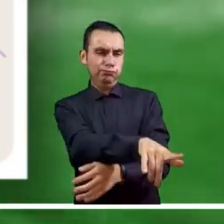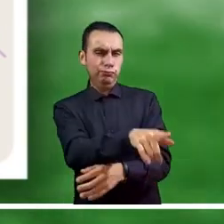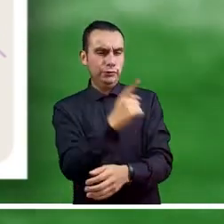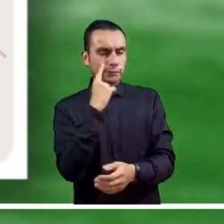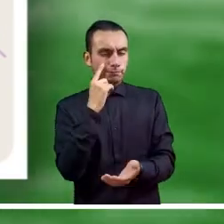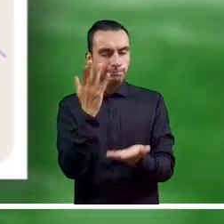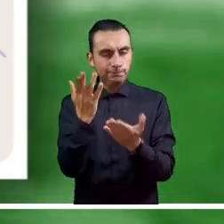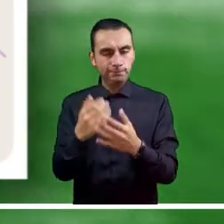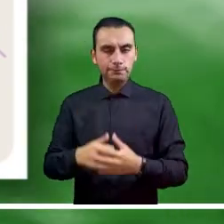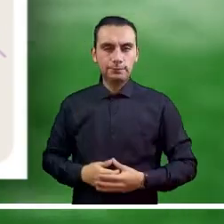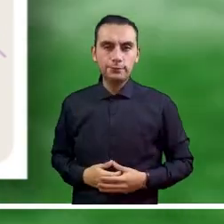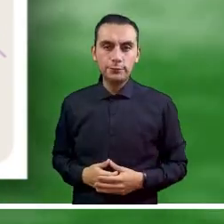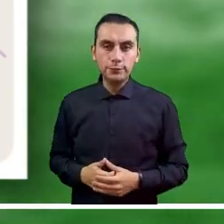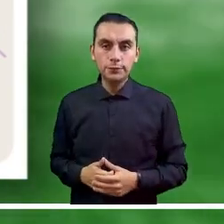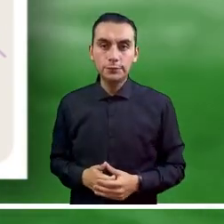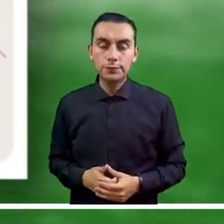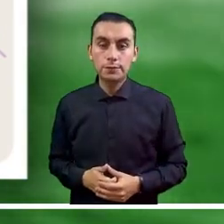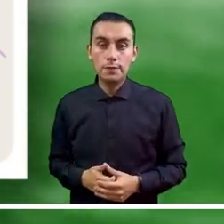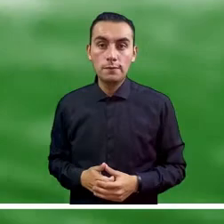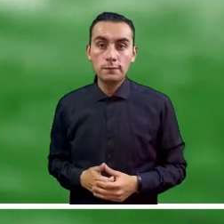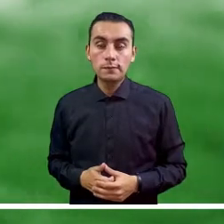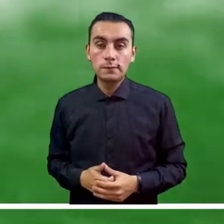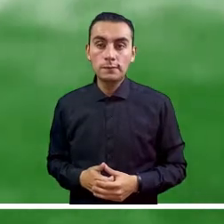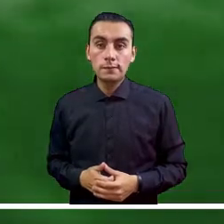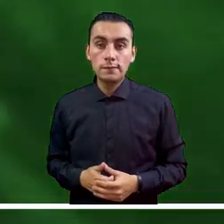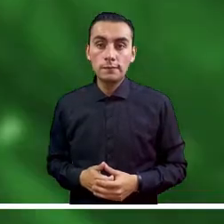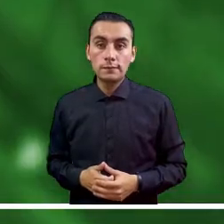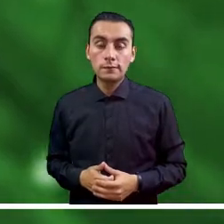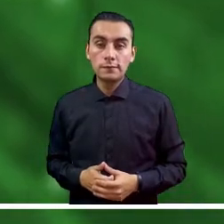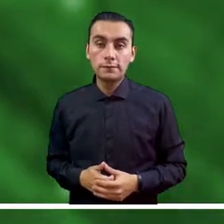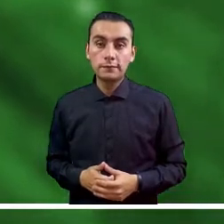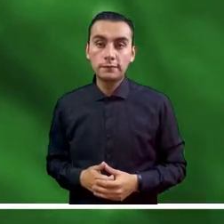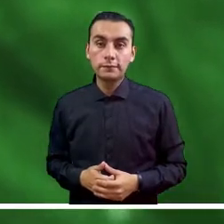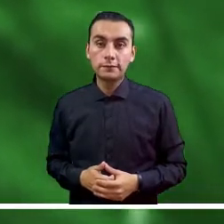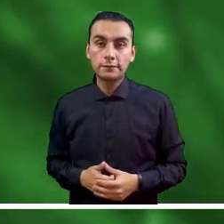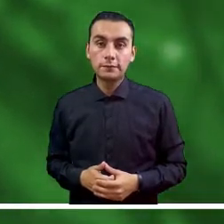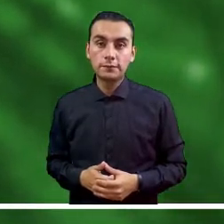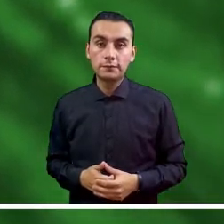en el río Magdalena a la altura del municipio de Barranca Bermeja.